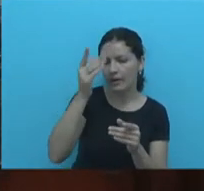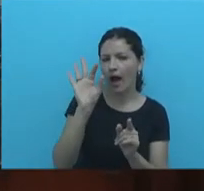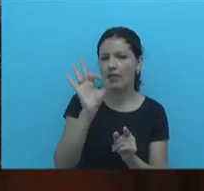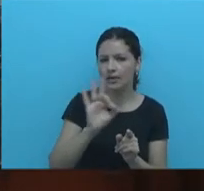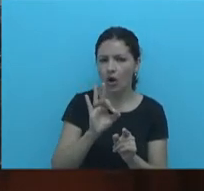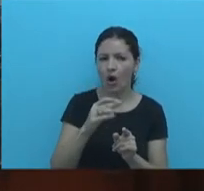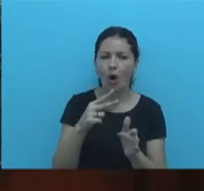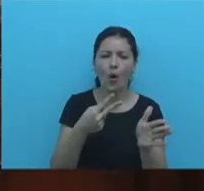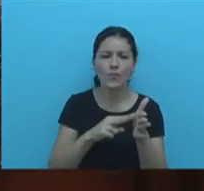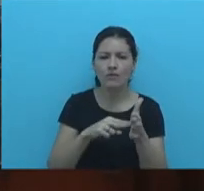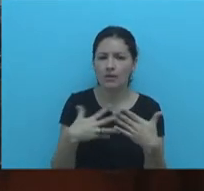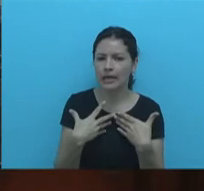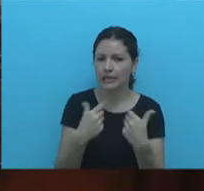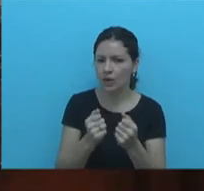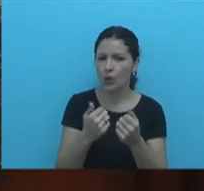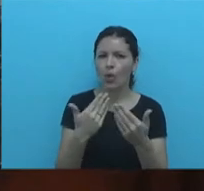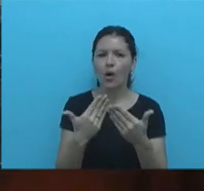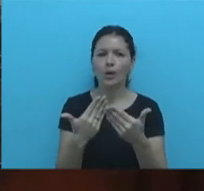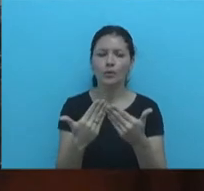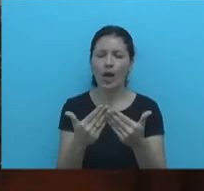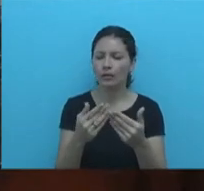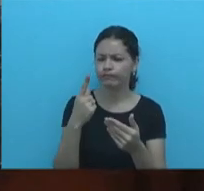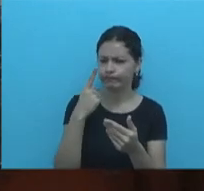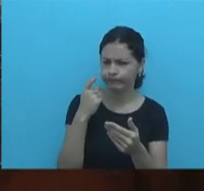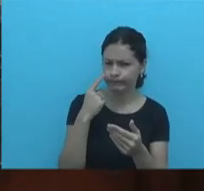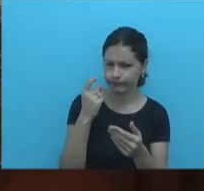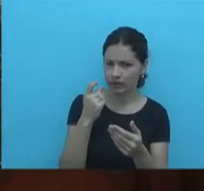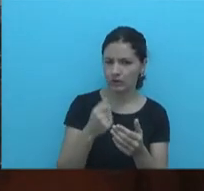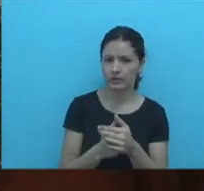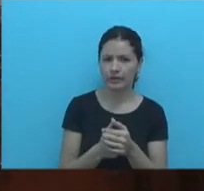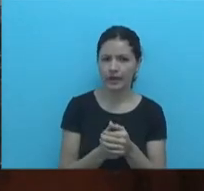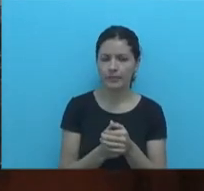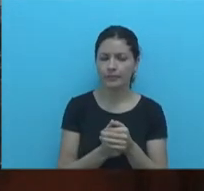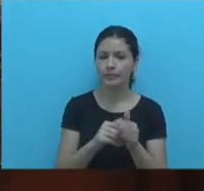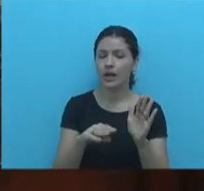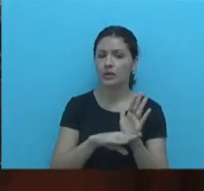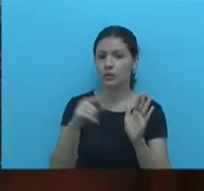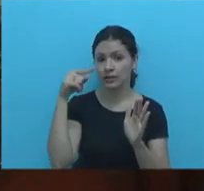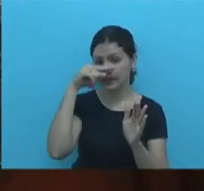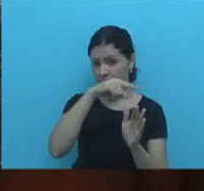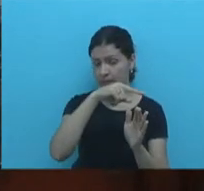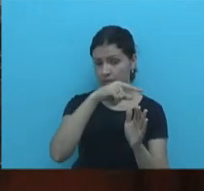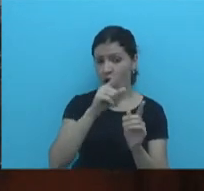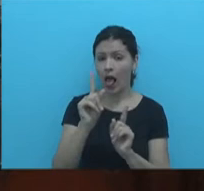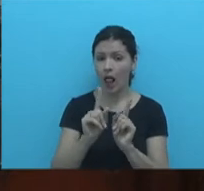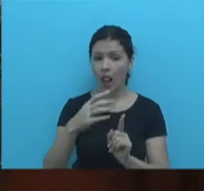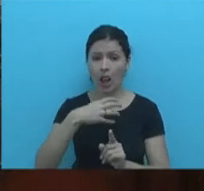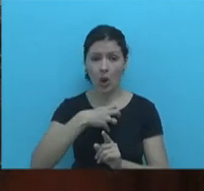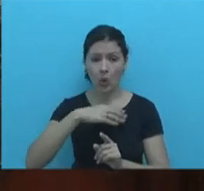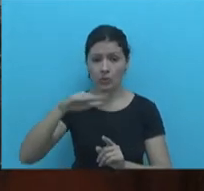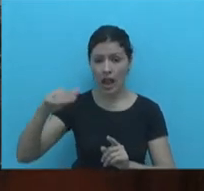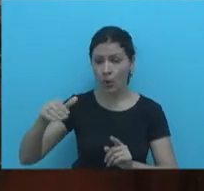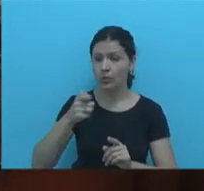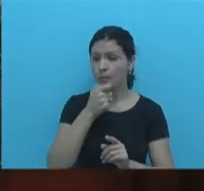y su gravedad sean factibles de prevención y control. Artículo 7º. En todos los casos en que algún alumno carezca de